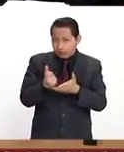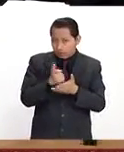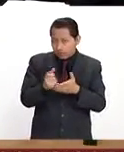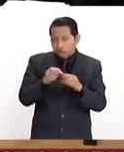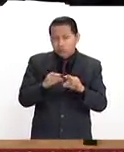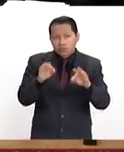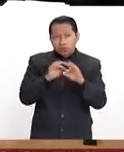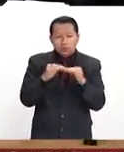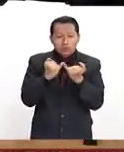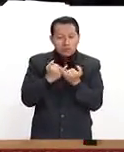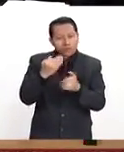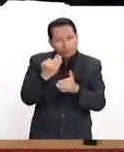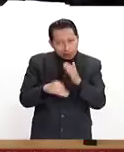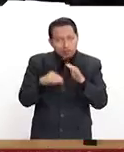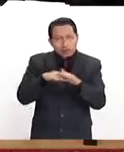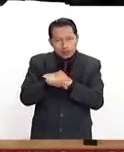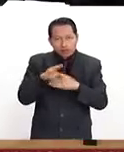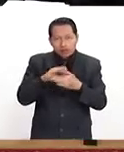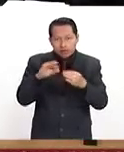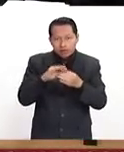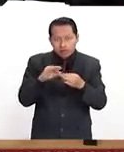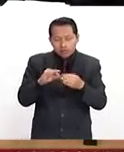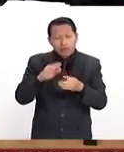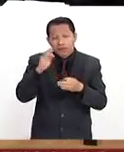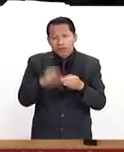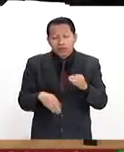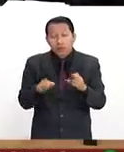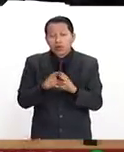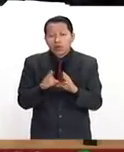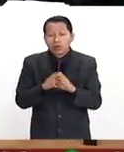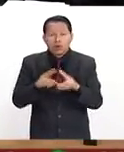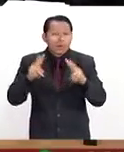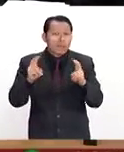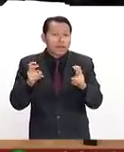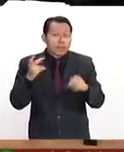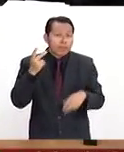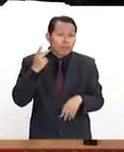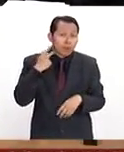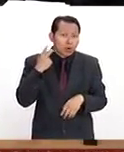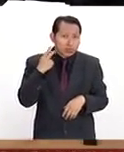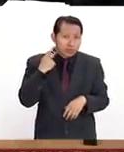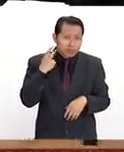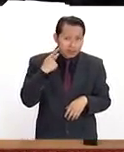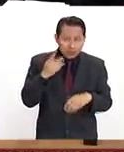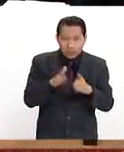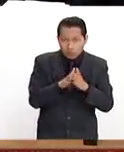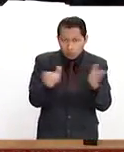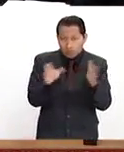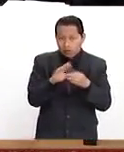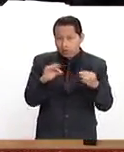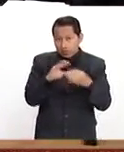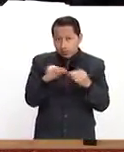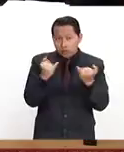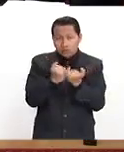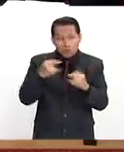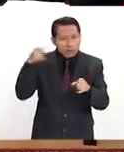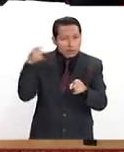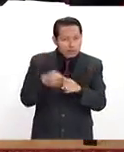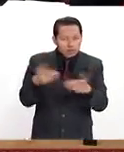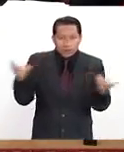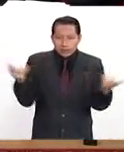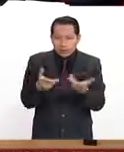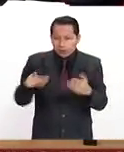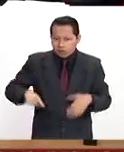Claro. Y no hemos entrado. Finalmente, ya en términos de política pública, directamente sobre lo que son acciones de